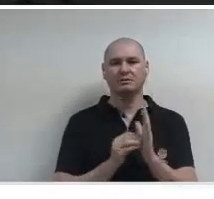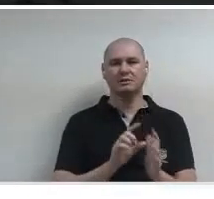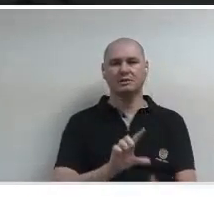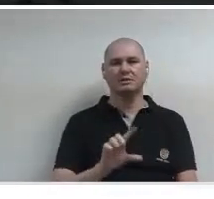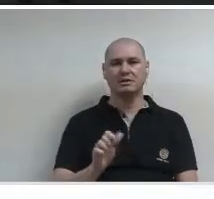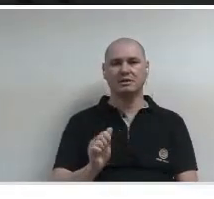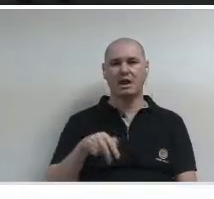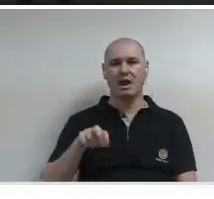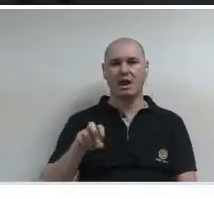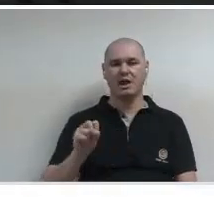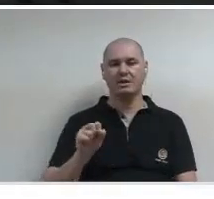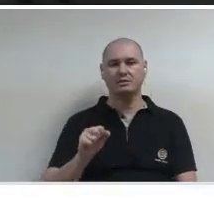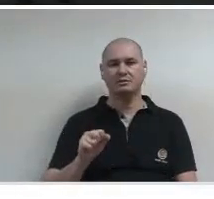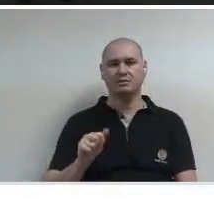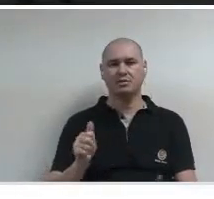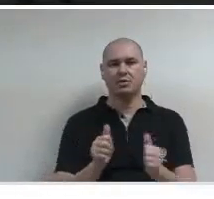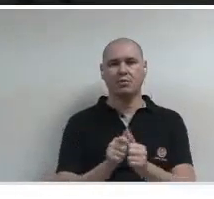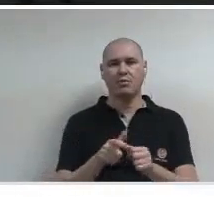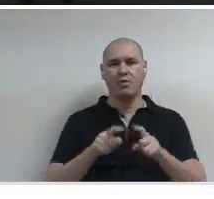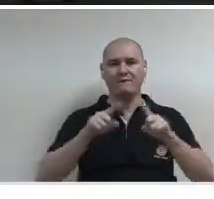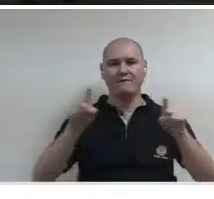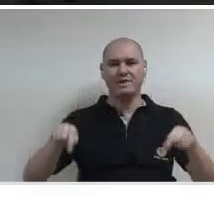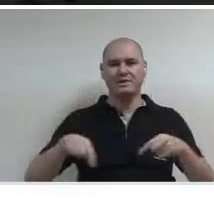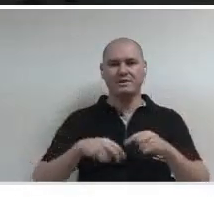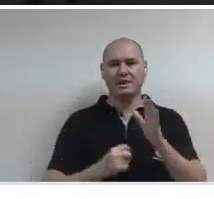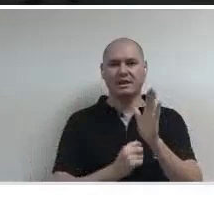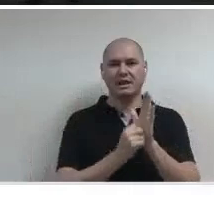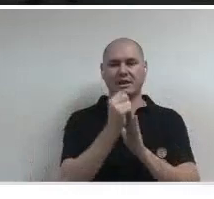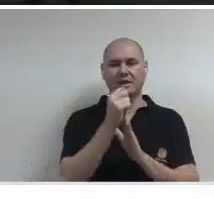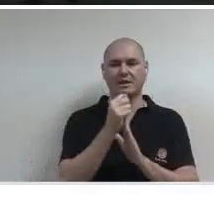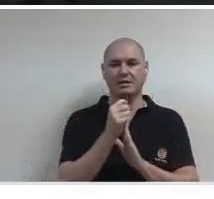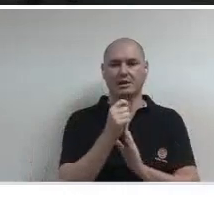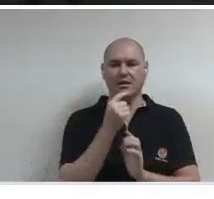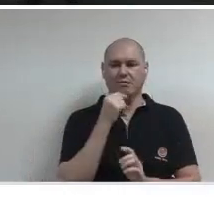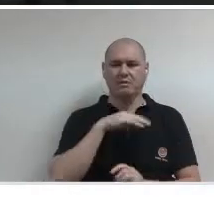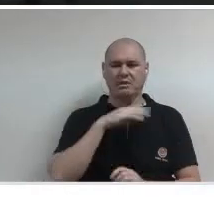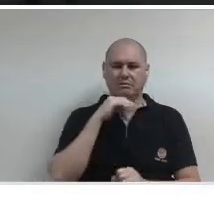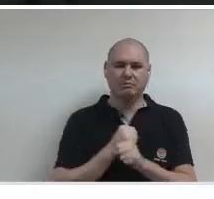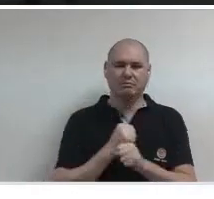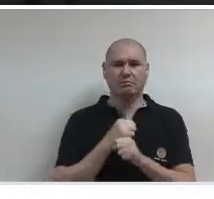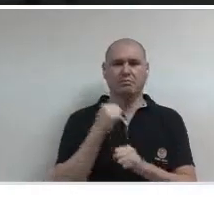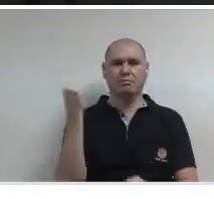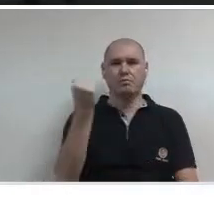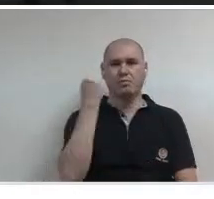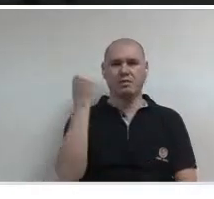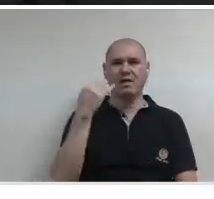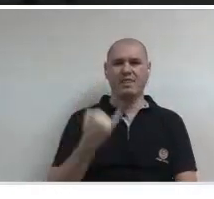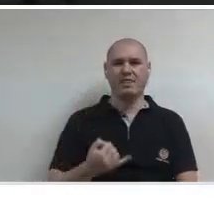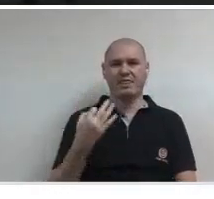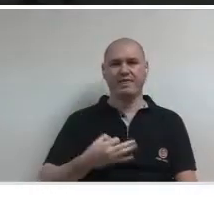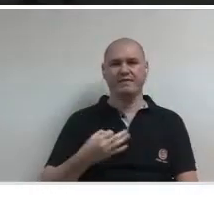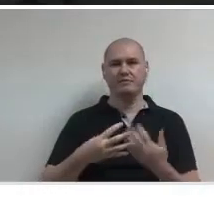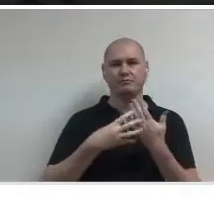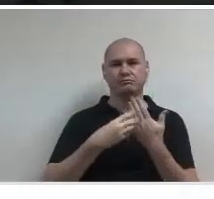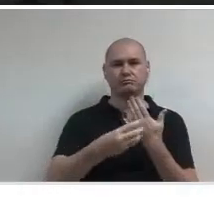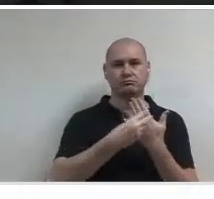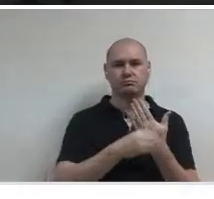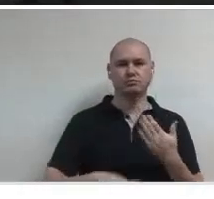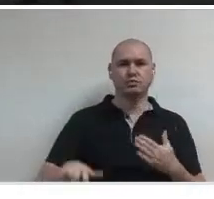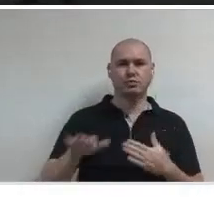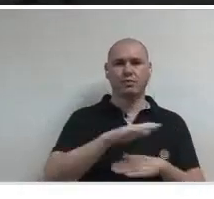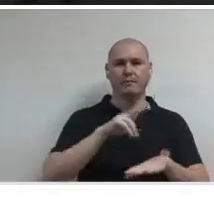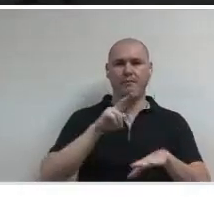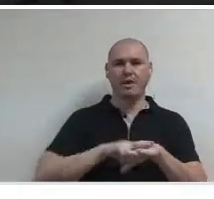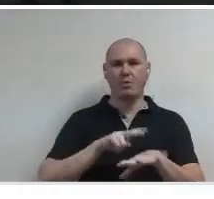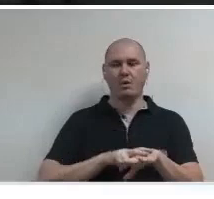doctora Carolina Llano ya po ahí na oficina técnica ni de ahí ya es importante pe ten bien po ya po se